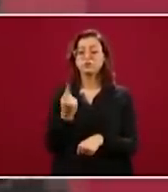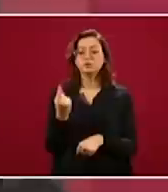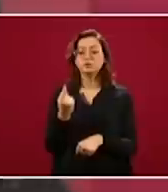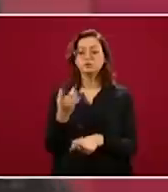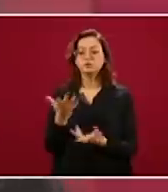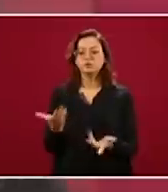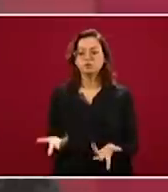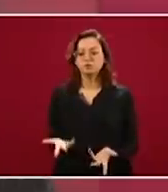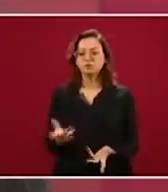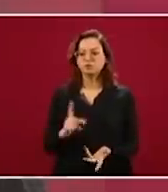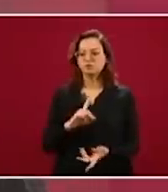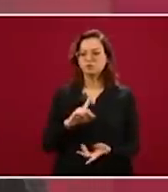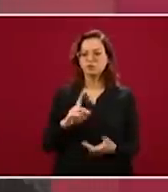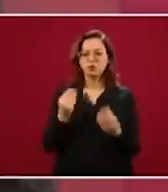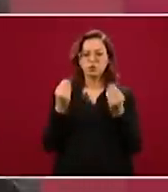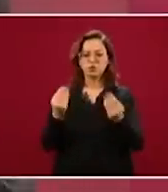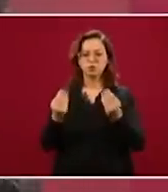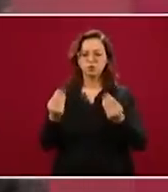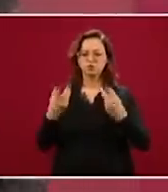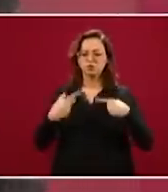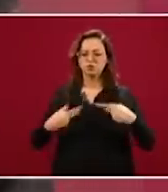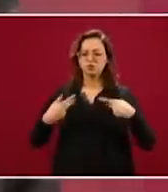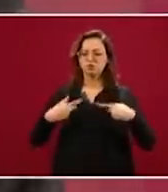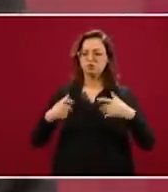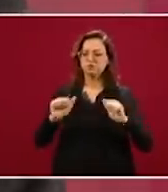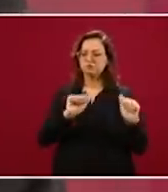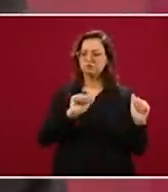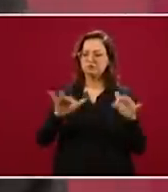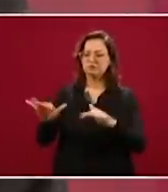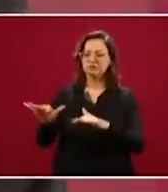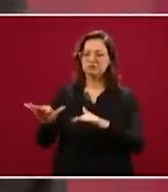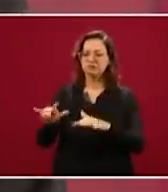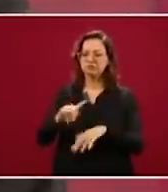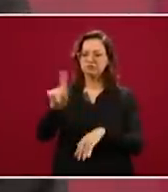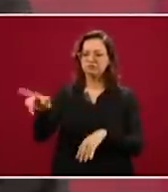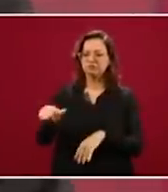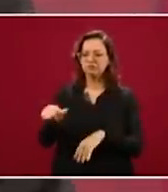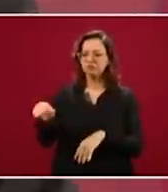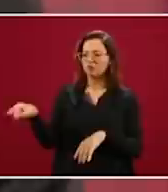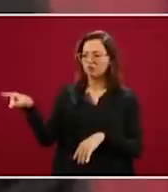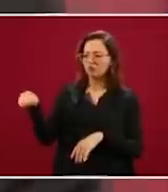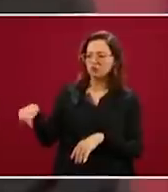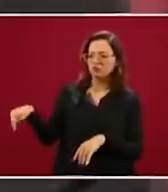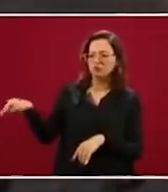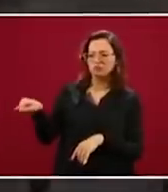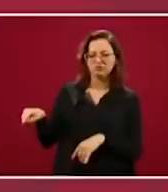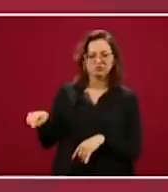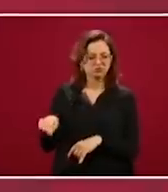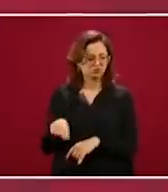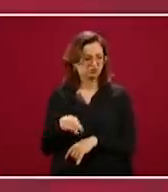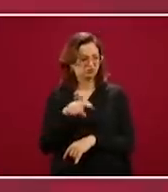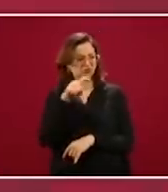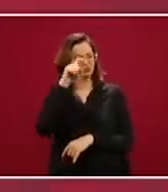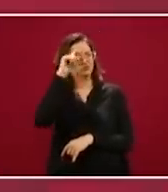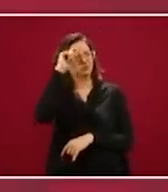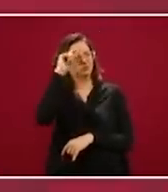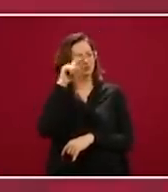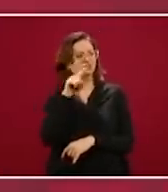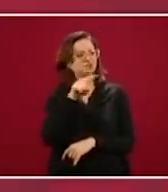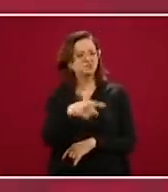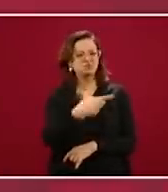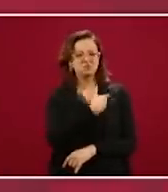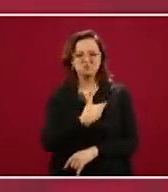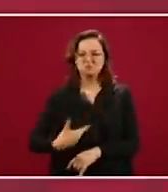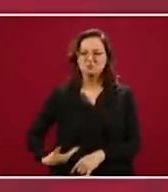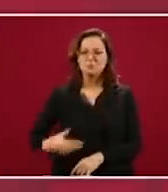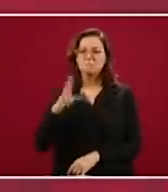los cuestionamientos de que el presidente no está dando